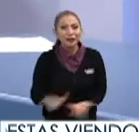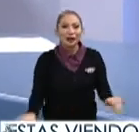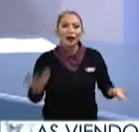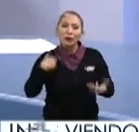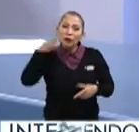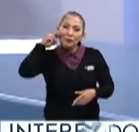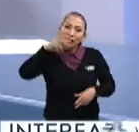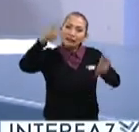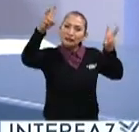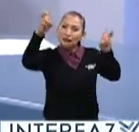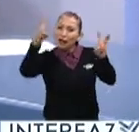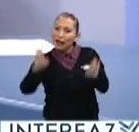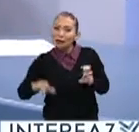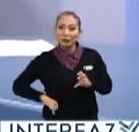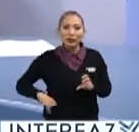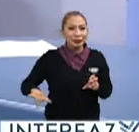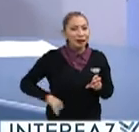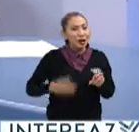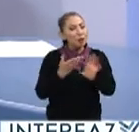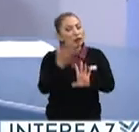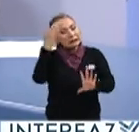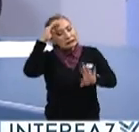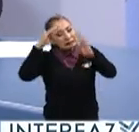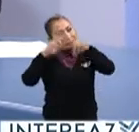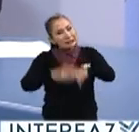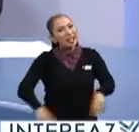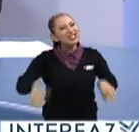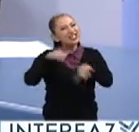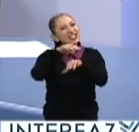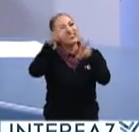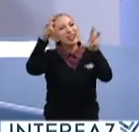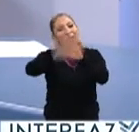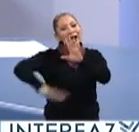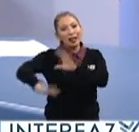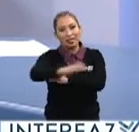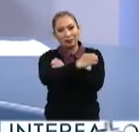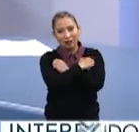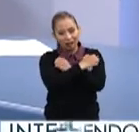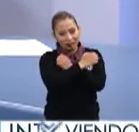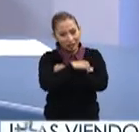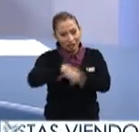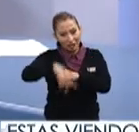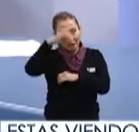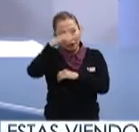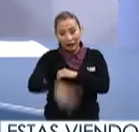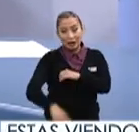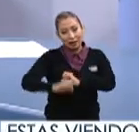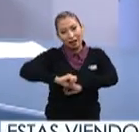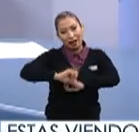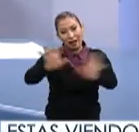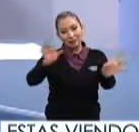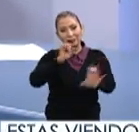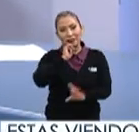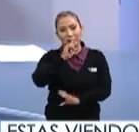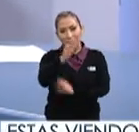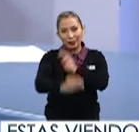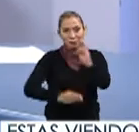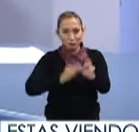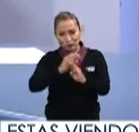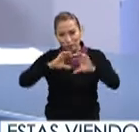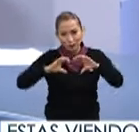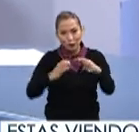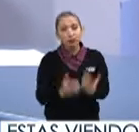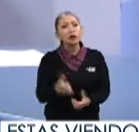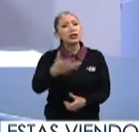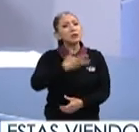pues abordar temas muy interesantes, muy reflexivos sobre el sector educativo en México y por supuesto en el mundo.